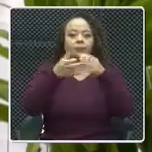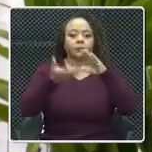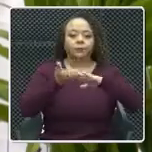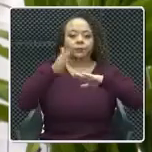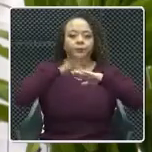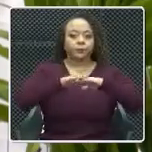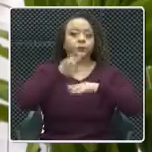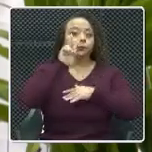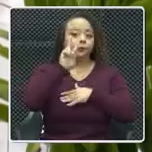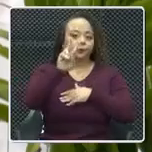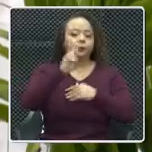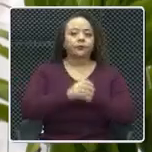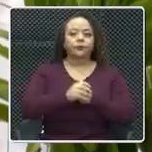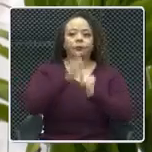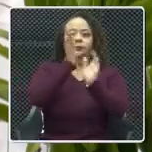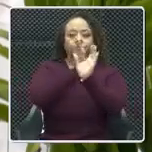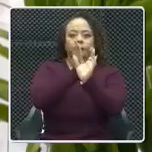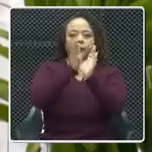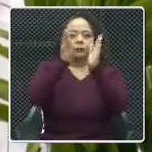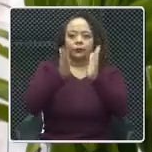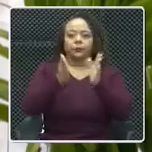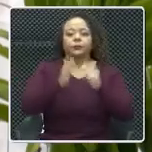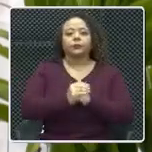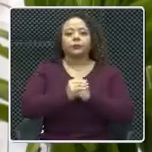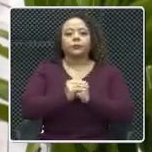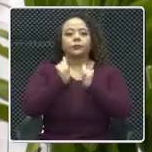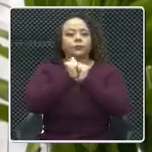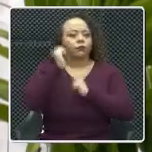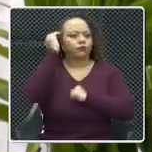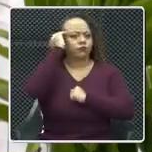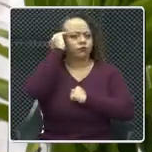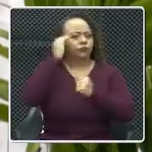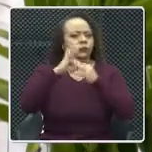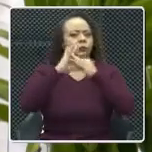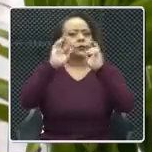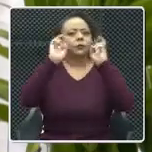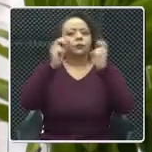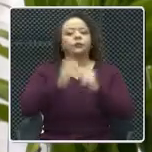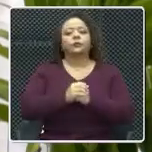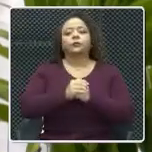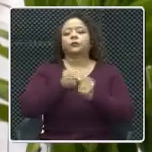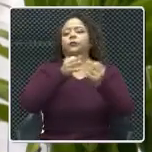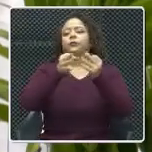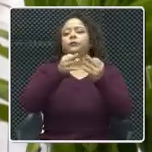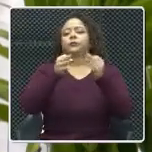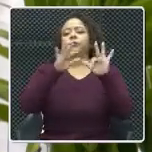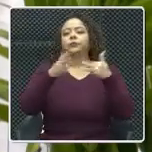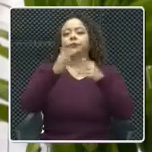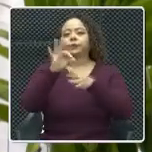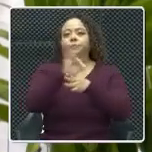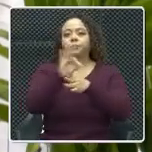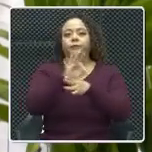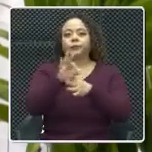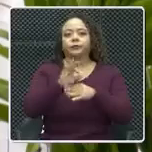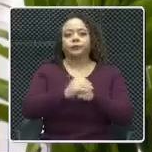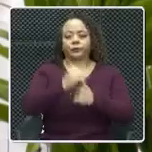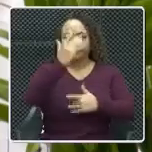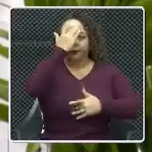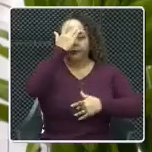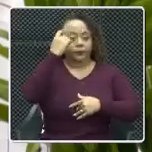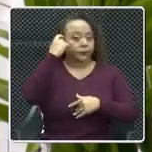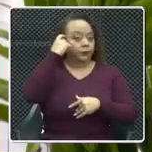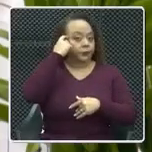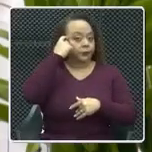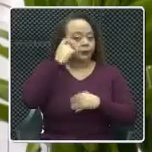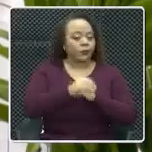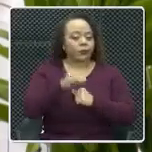expertas, dos de ellas psicólogas con conocimiento sobre el tema, que nos van a explicar cómo funcionan las enfermedades